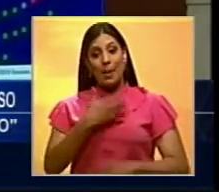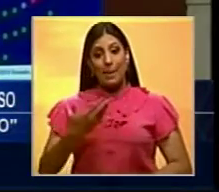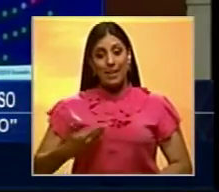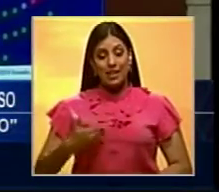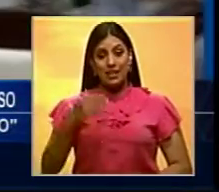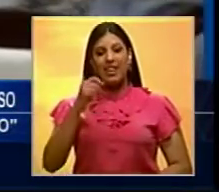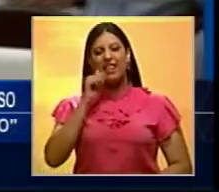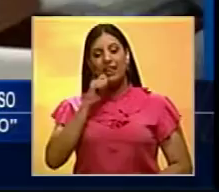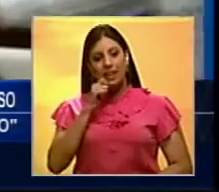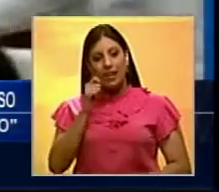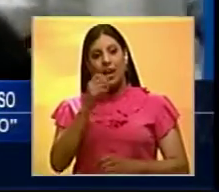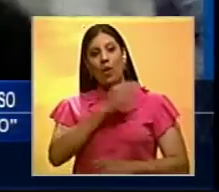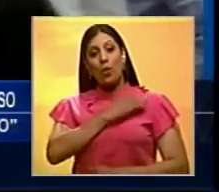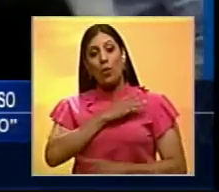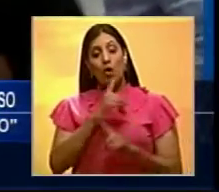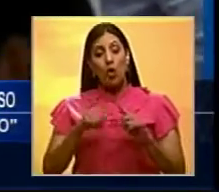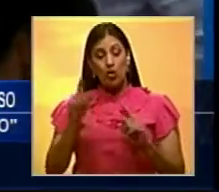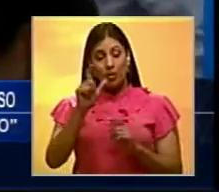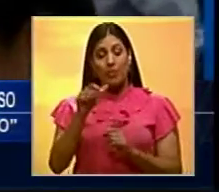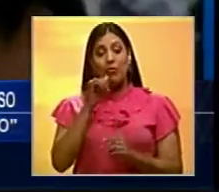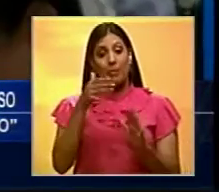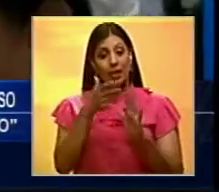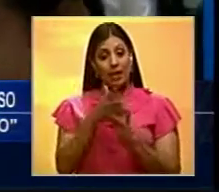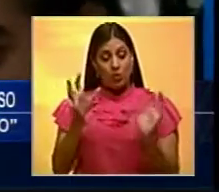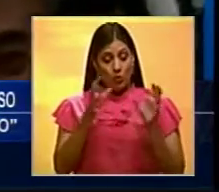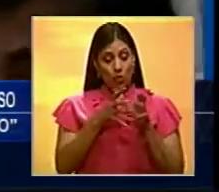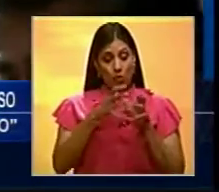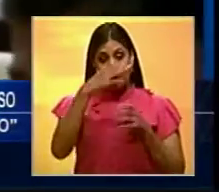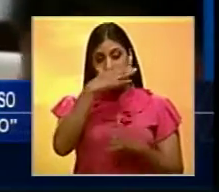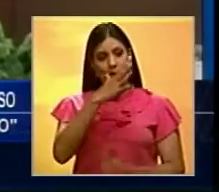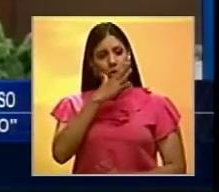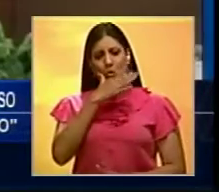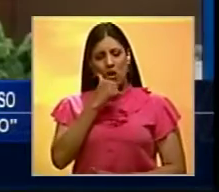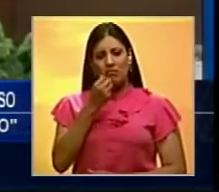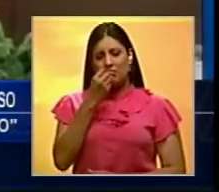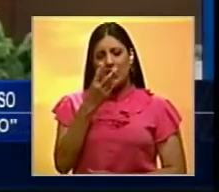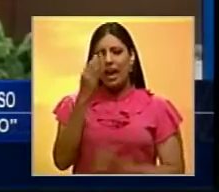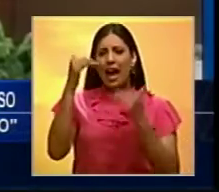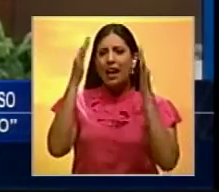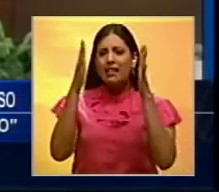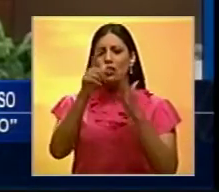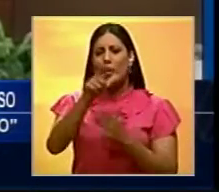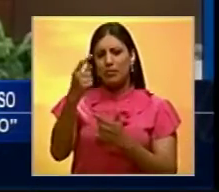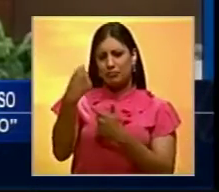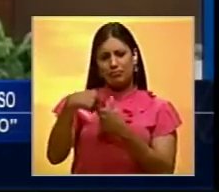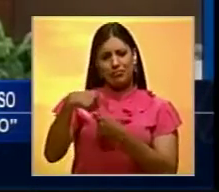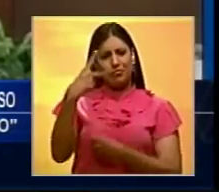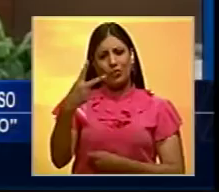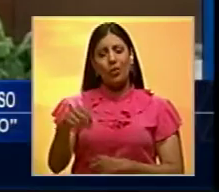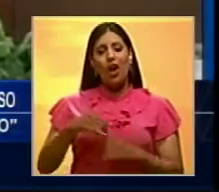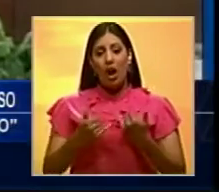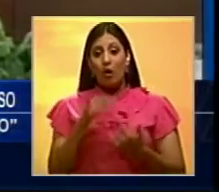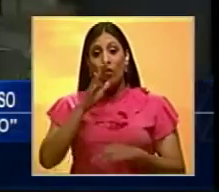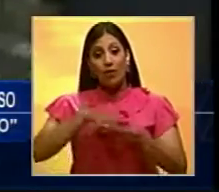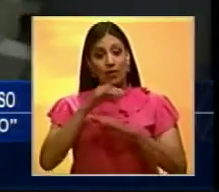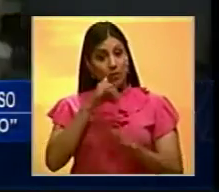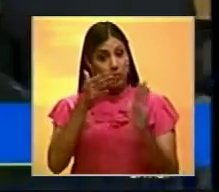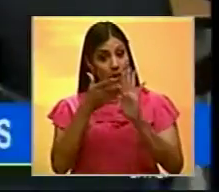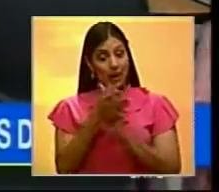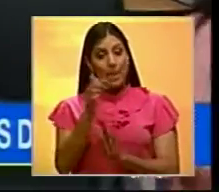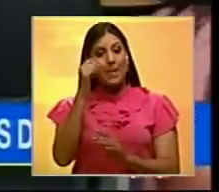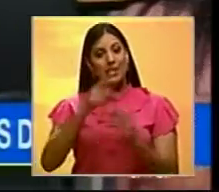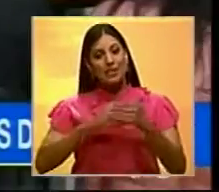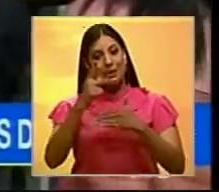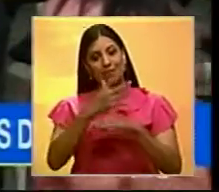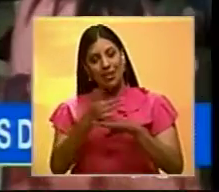Álvaro Uribe. El también senador anunció que su fracción no está en condiciones de atender a la cita, motivo por el que había solicitado un mayor